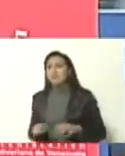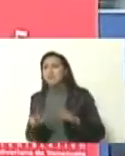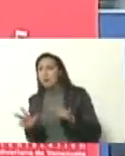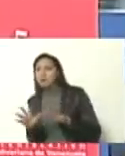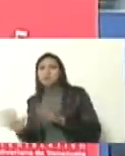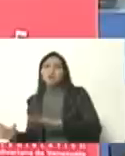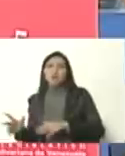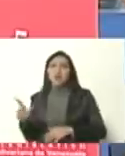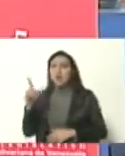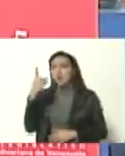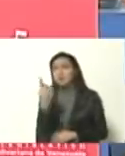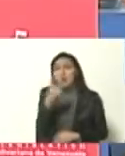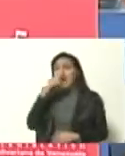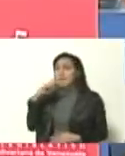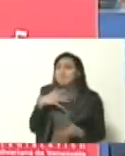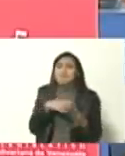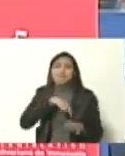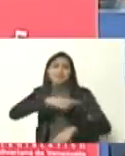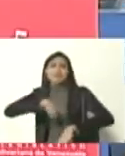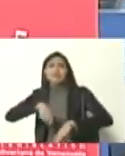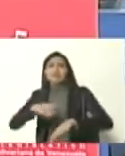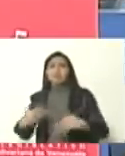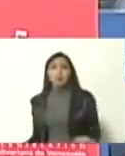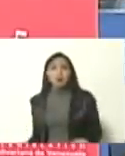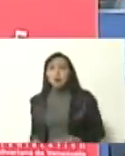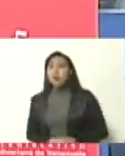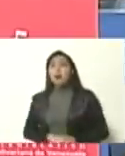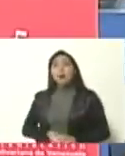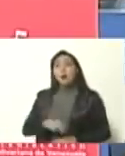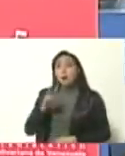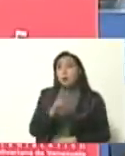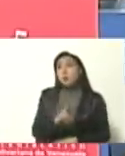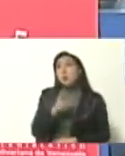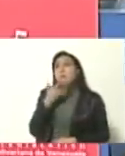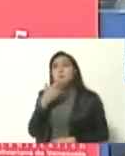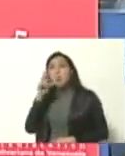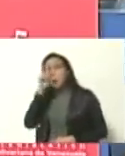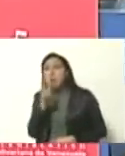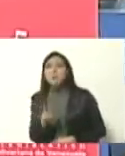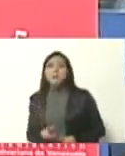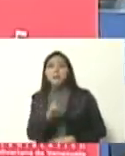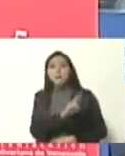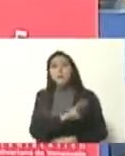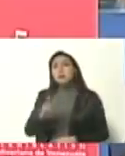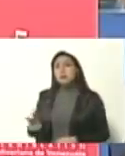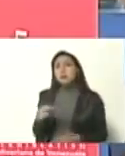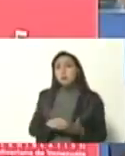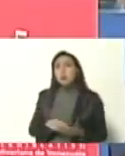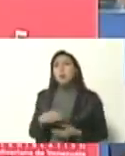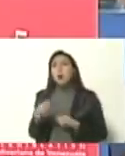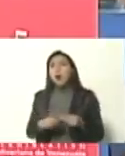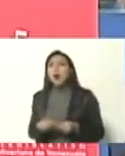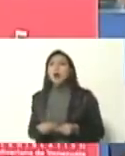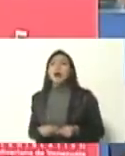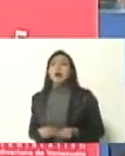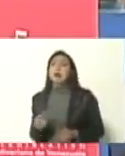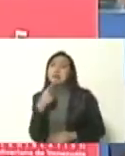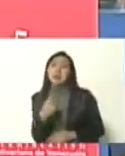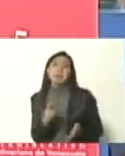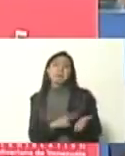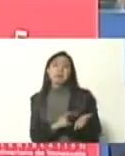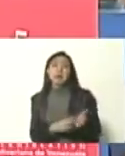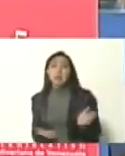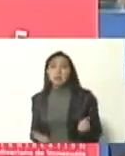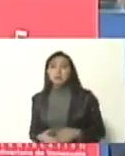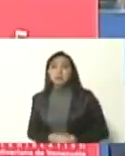6, 8 meses, 10 meses, un año, para que en el año 2022, por ahí por enero, febrero del 2022, digan es verdad y van